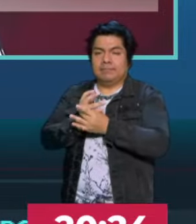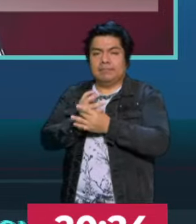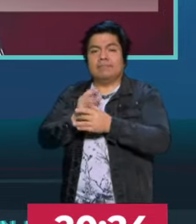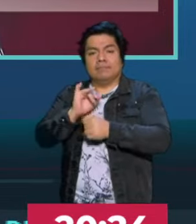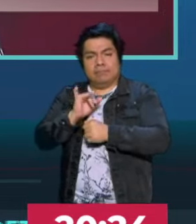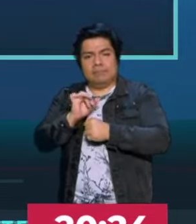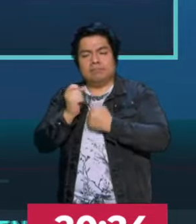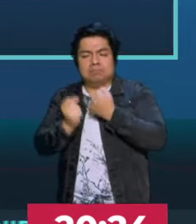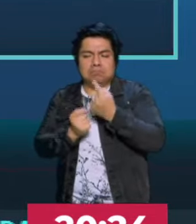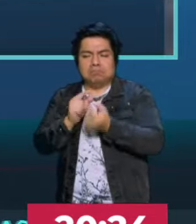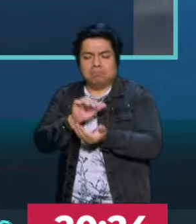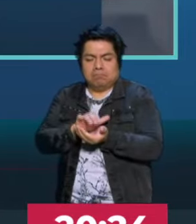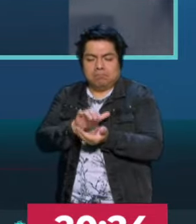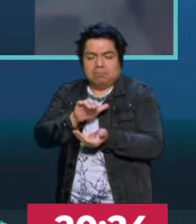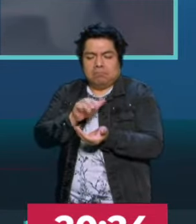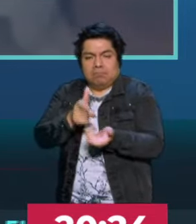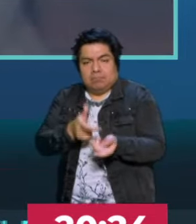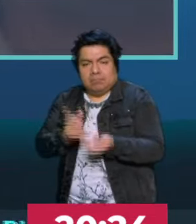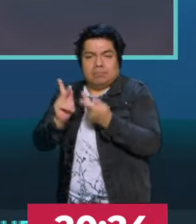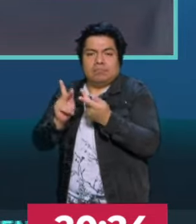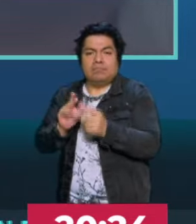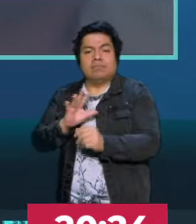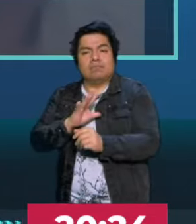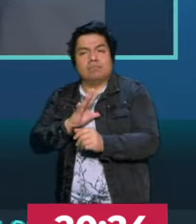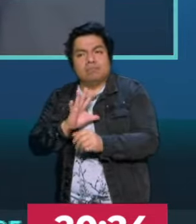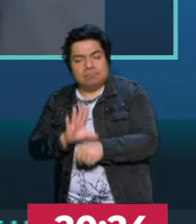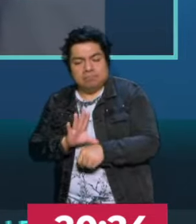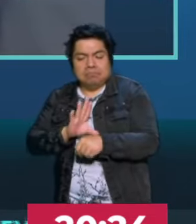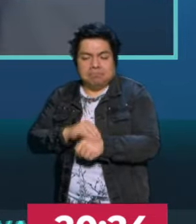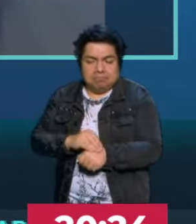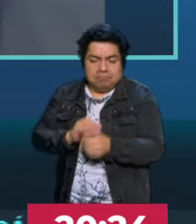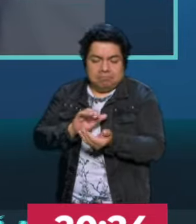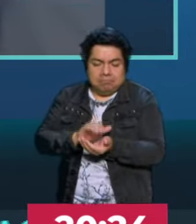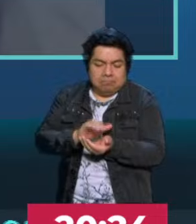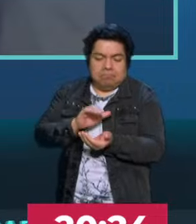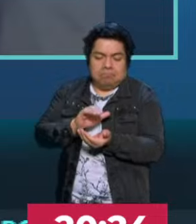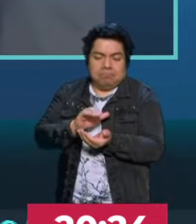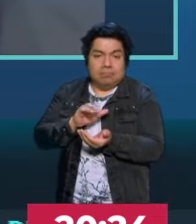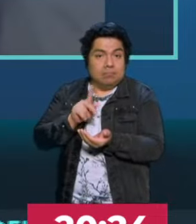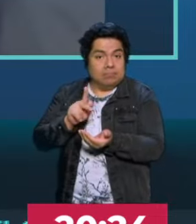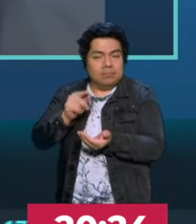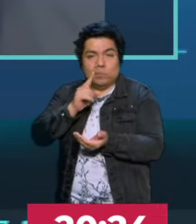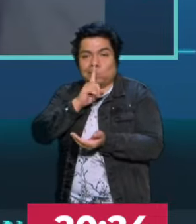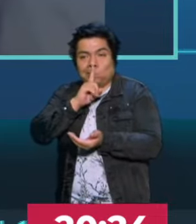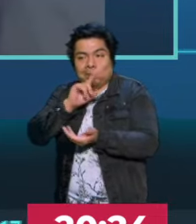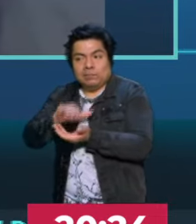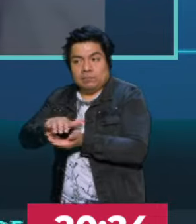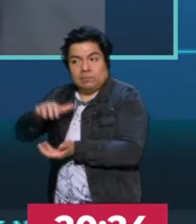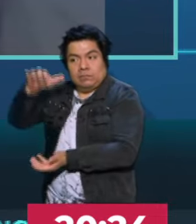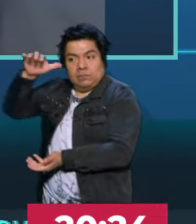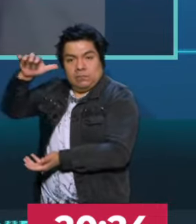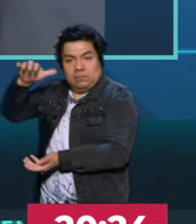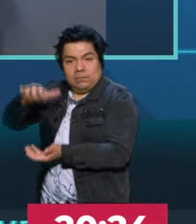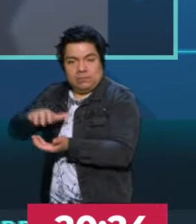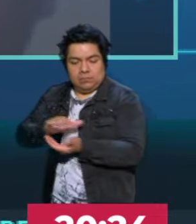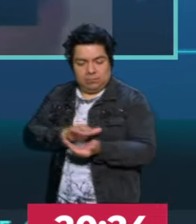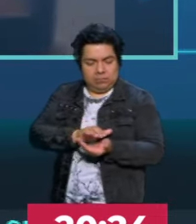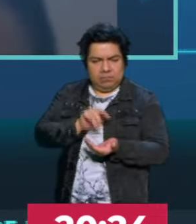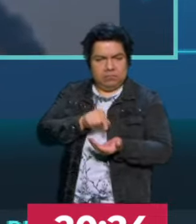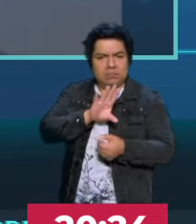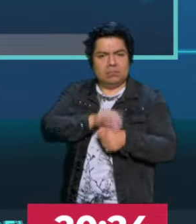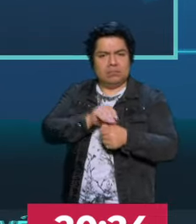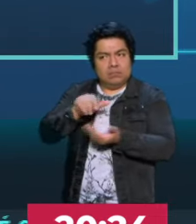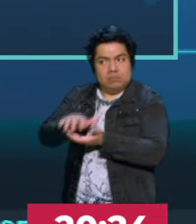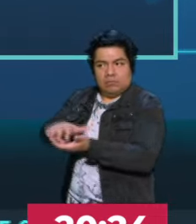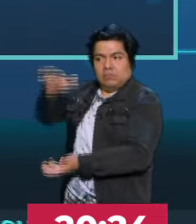importando cierto volumen o tenían autorización para cierto volumen, pero metían volúmenes mucho más grandes que los que